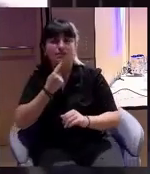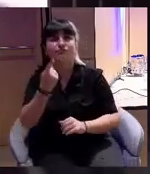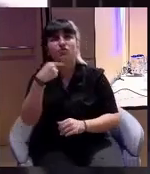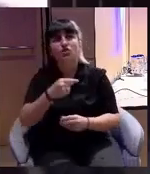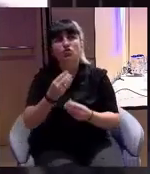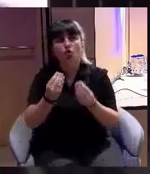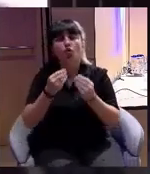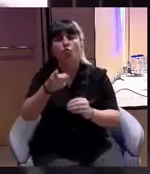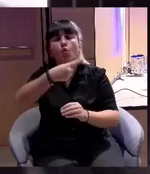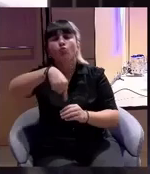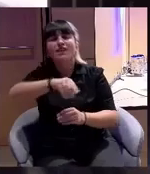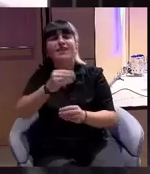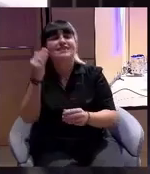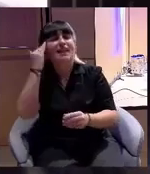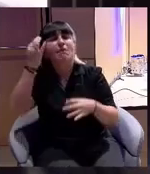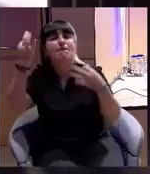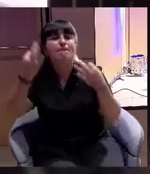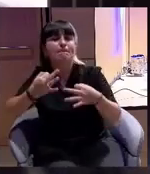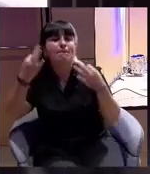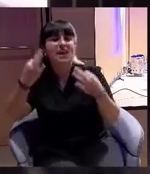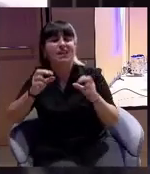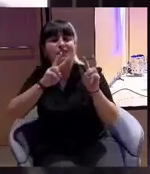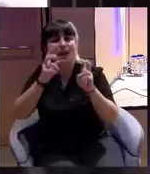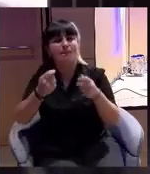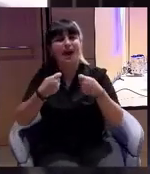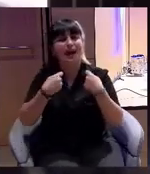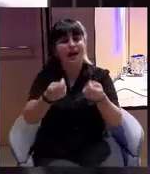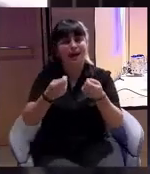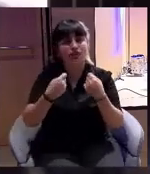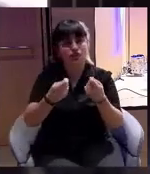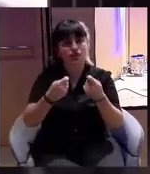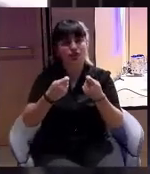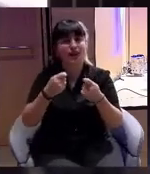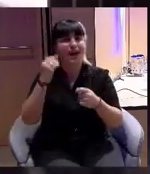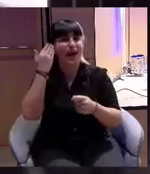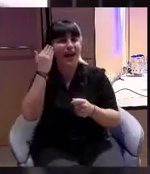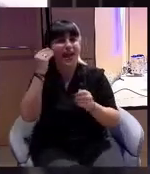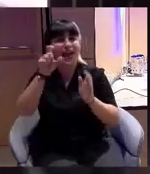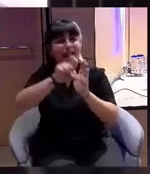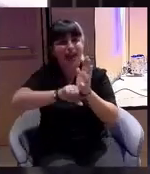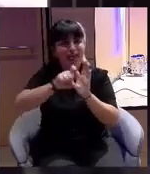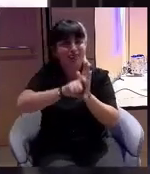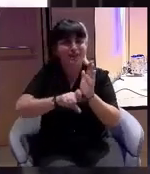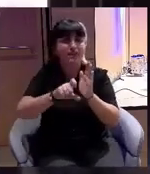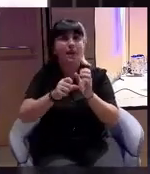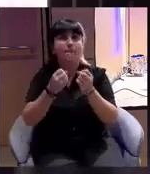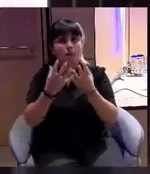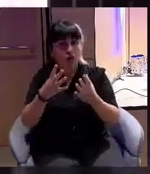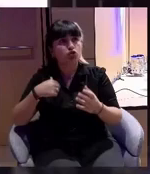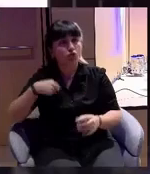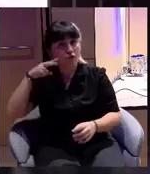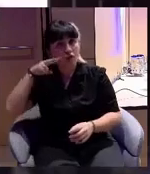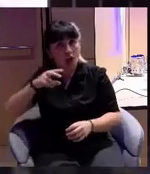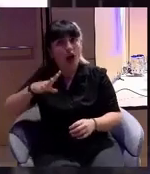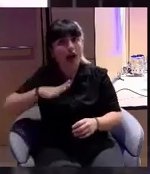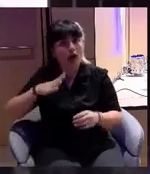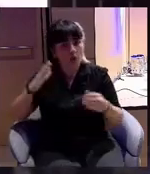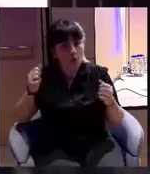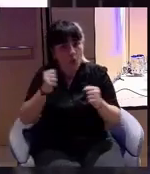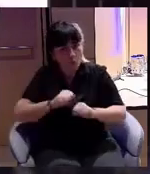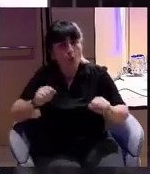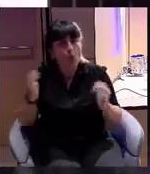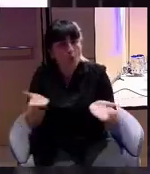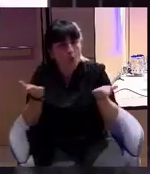logran ver eso Porque además eh yo he visto que muchas veces se como que se externaliza la campaña digital lo hacen